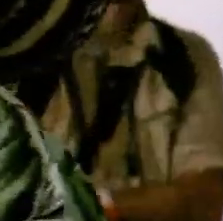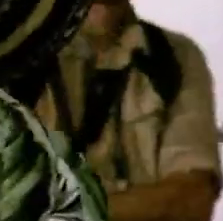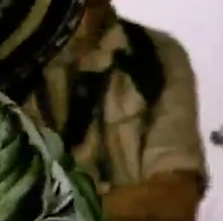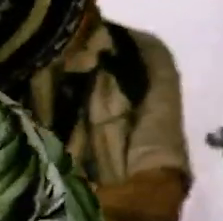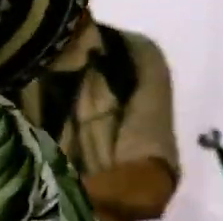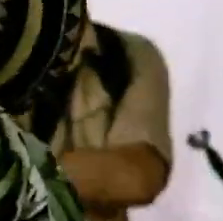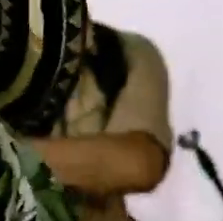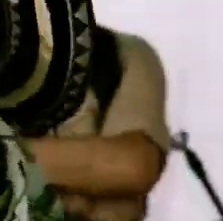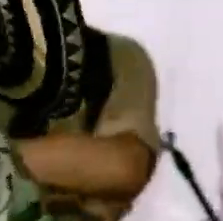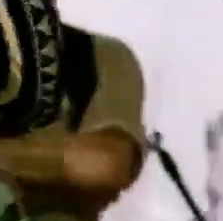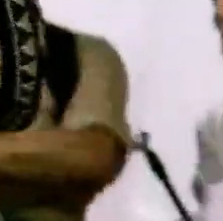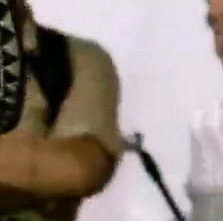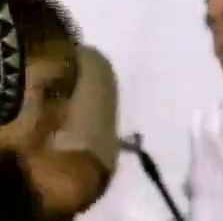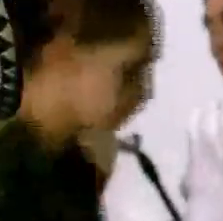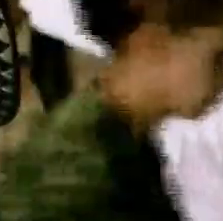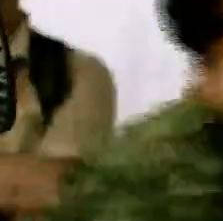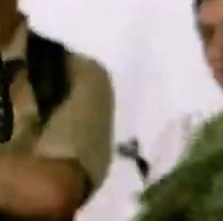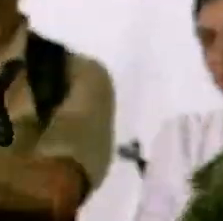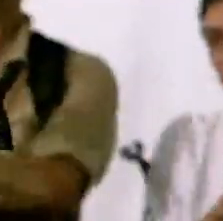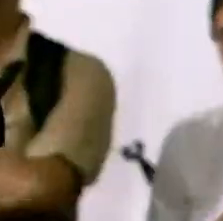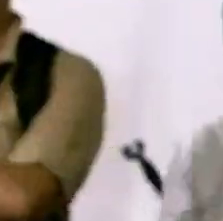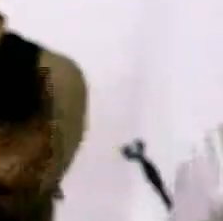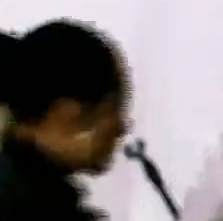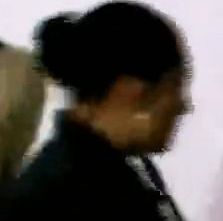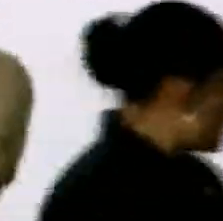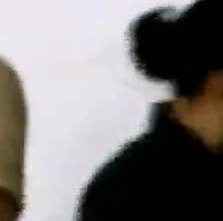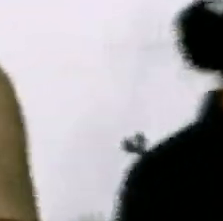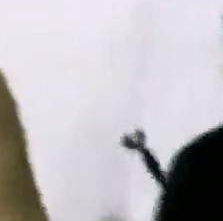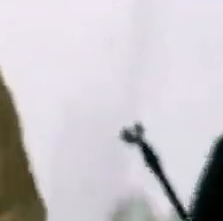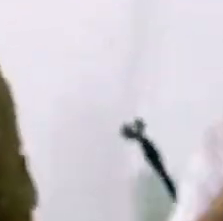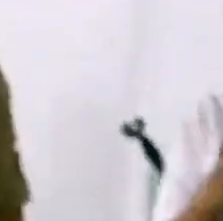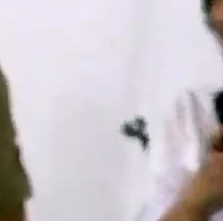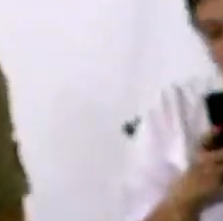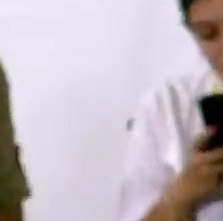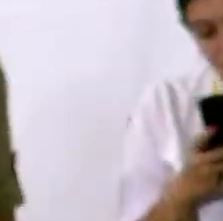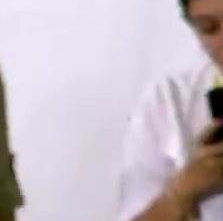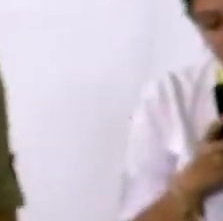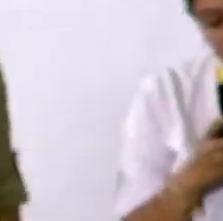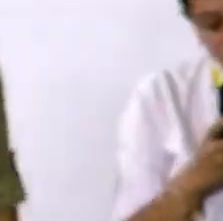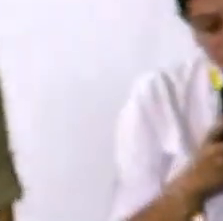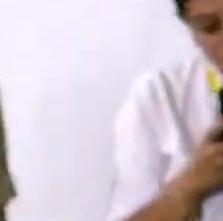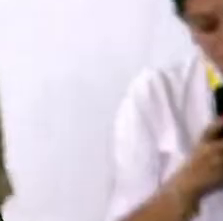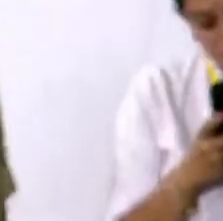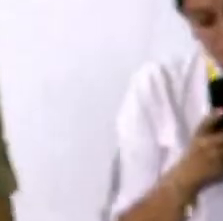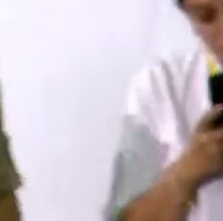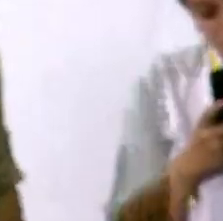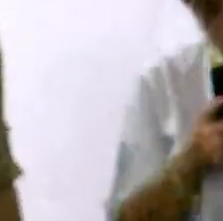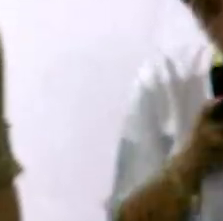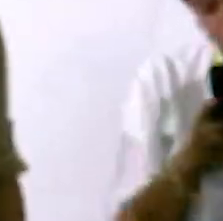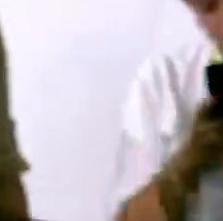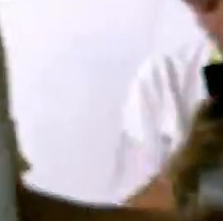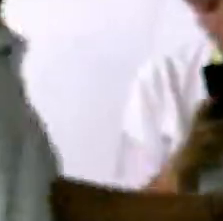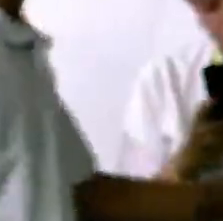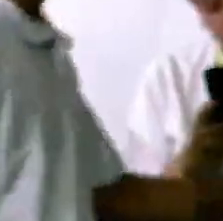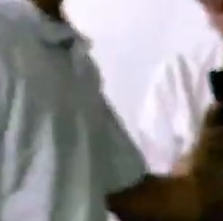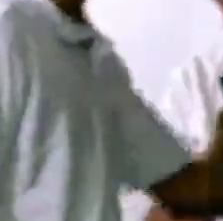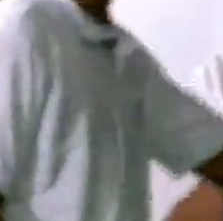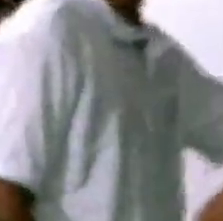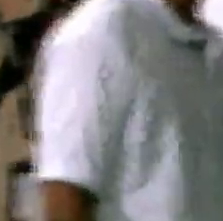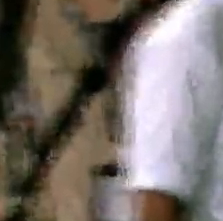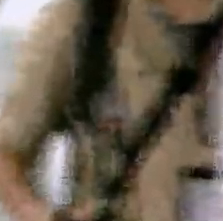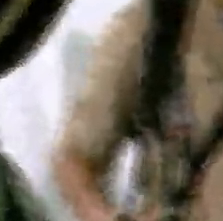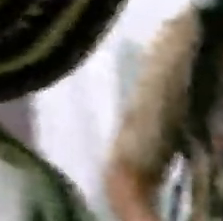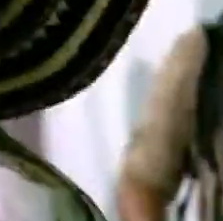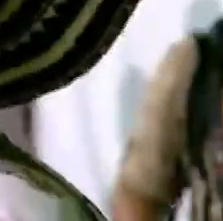Bueno, no es posible pensar cómo vamos a desatar el desarrollo de la agricultura en esta región sin invocar al